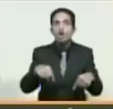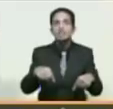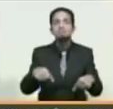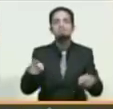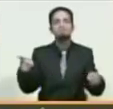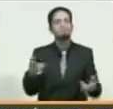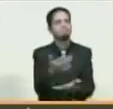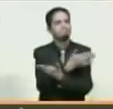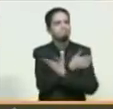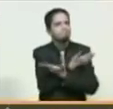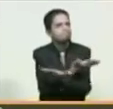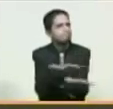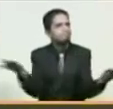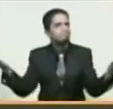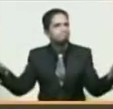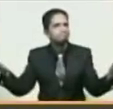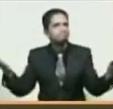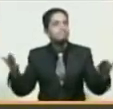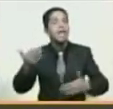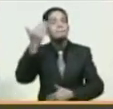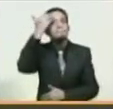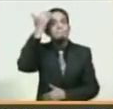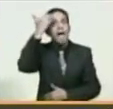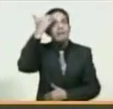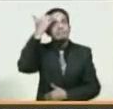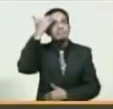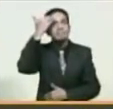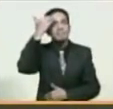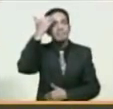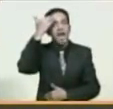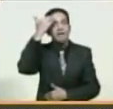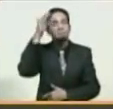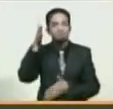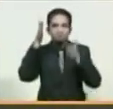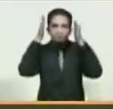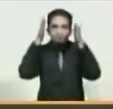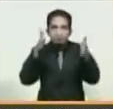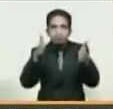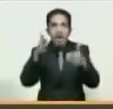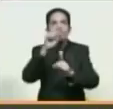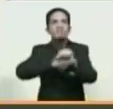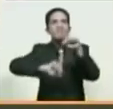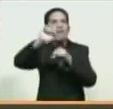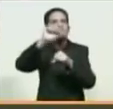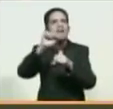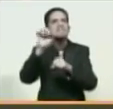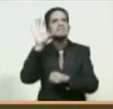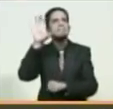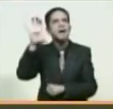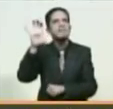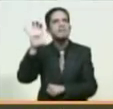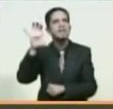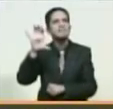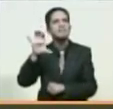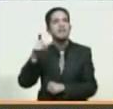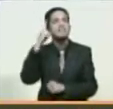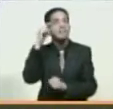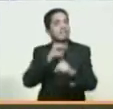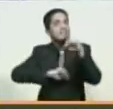abiertos, tiene su mente dedicada a la defensa de la patria, a la defensa de